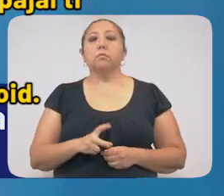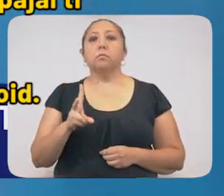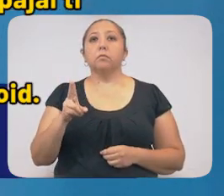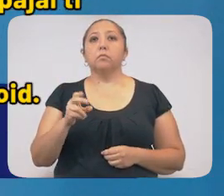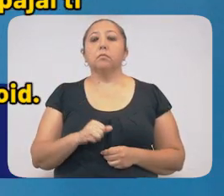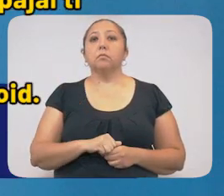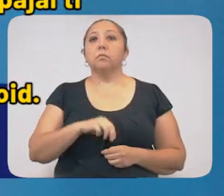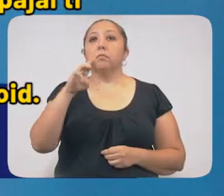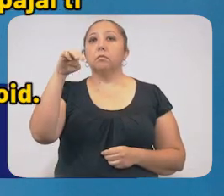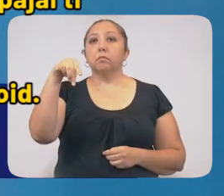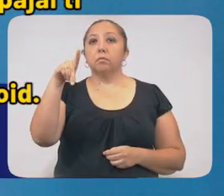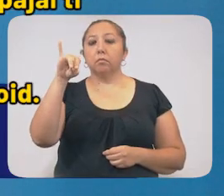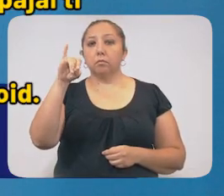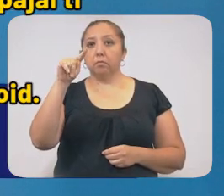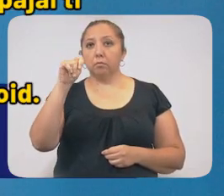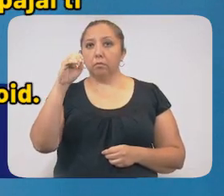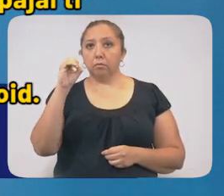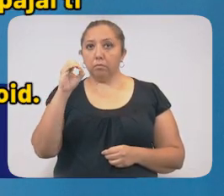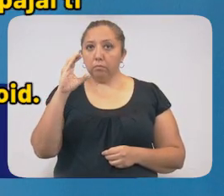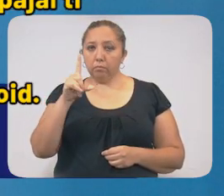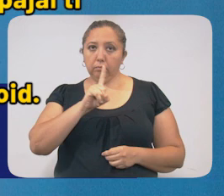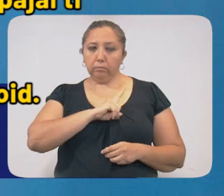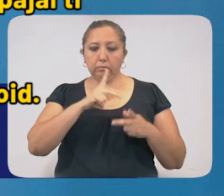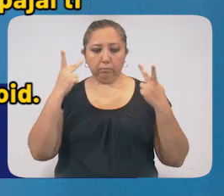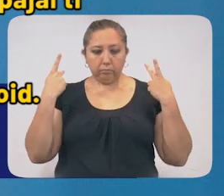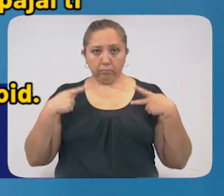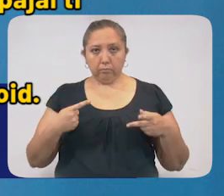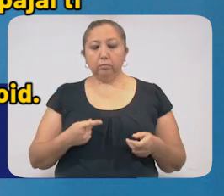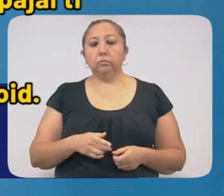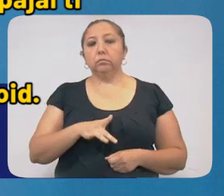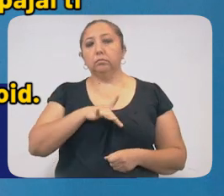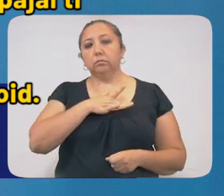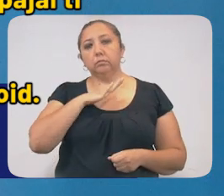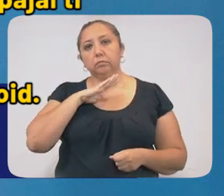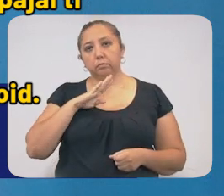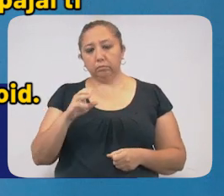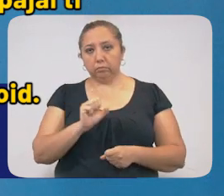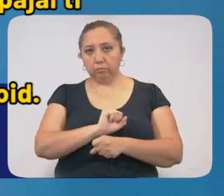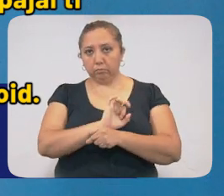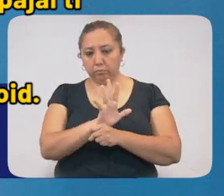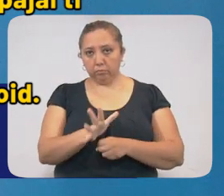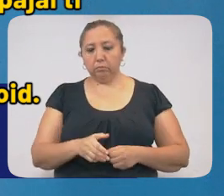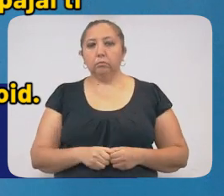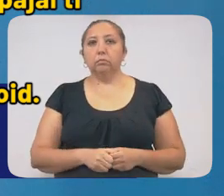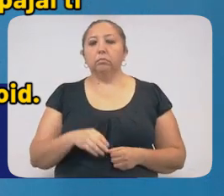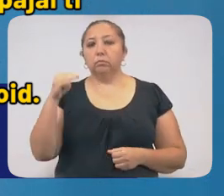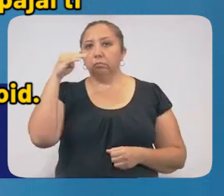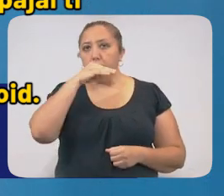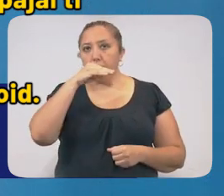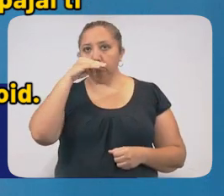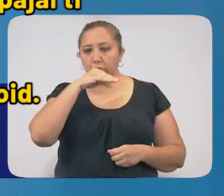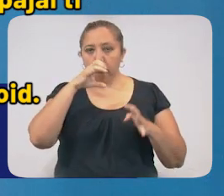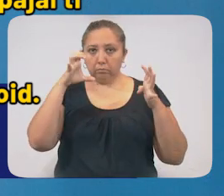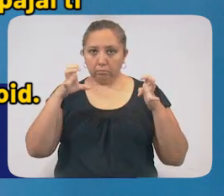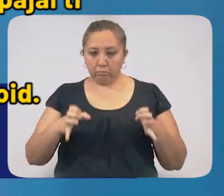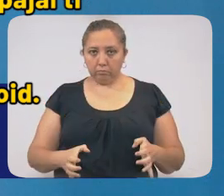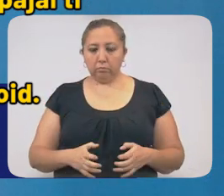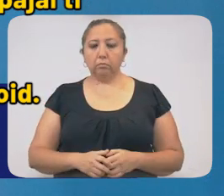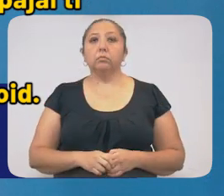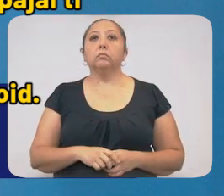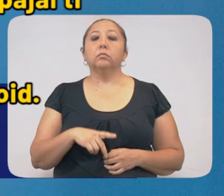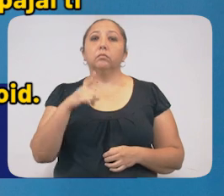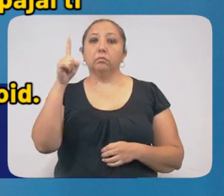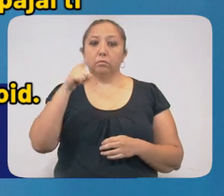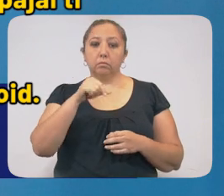aplicación Meditoc está diseñada para uso único y exclusivo de quienes presentan síntomas de coronavirus. Es gratis y se encuentra disponible para